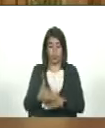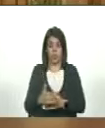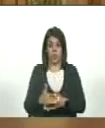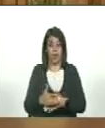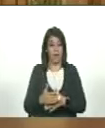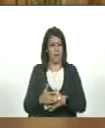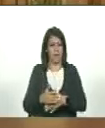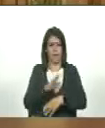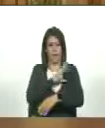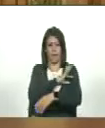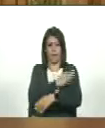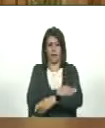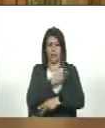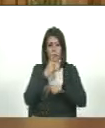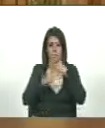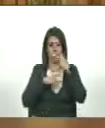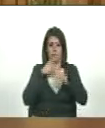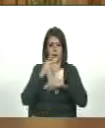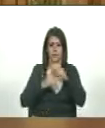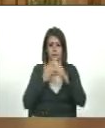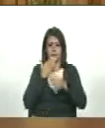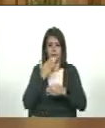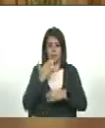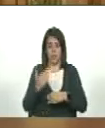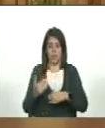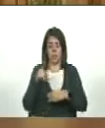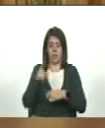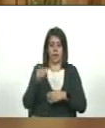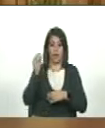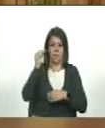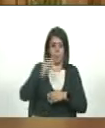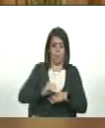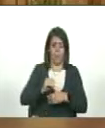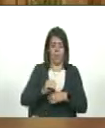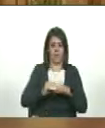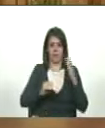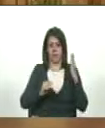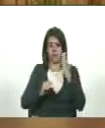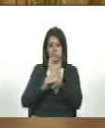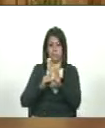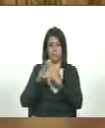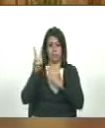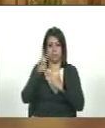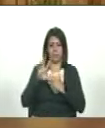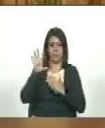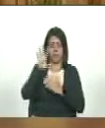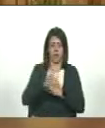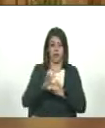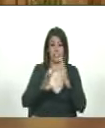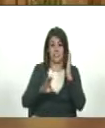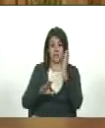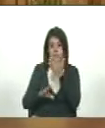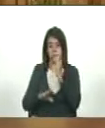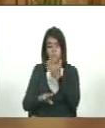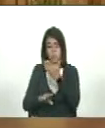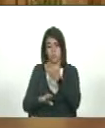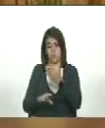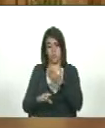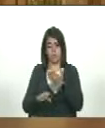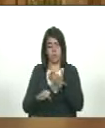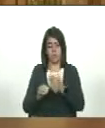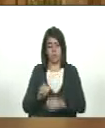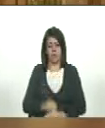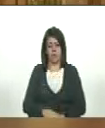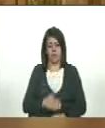extremismo político que ha solicitado el bloqueo contra Venezuela, las sanciones,